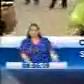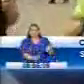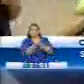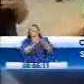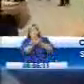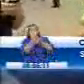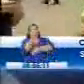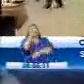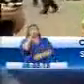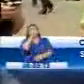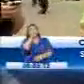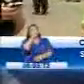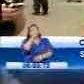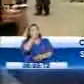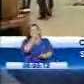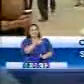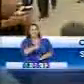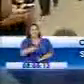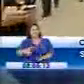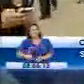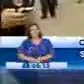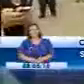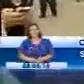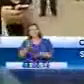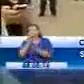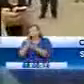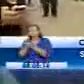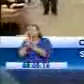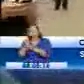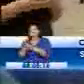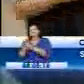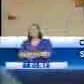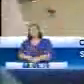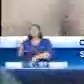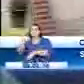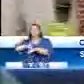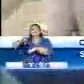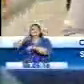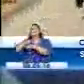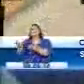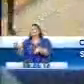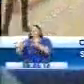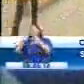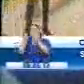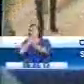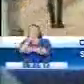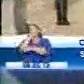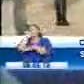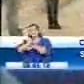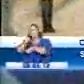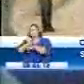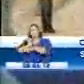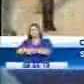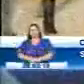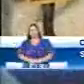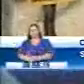correcto control del tráfico no Muchísimas gracias el director Michel dumet director ejecutivo de la comisión de tránsito del Ecuador quien ya nos aclaró